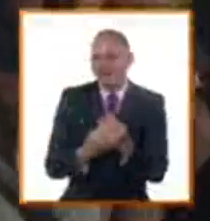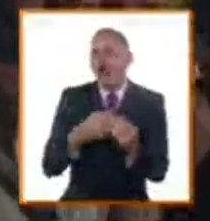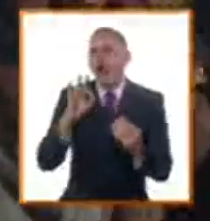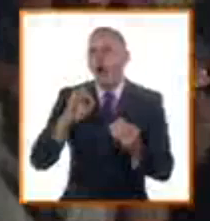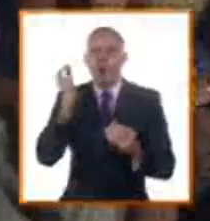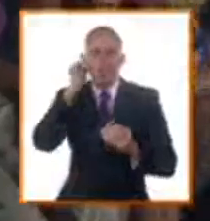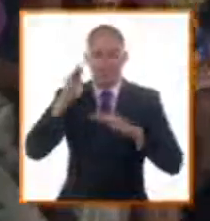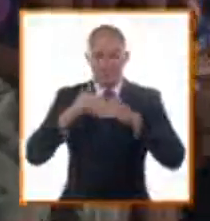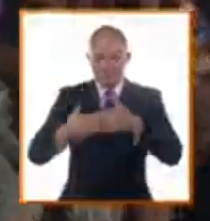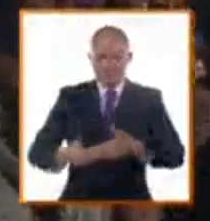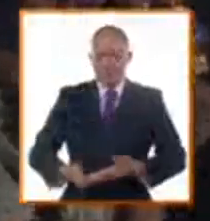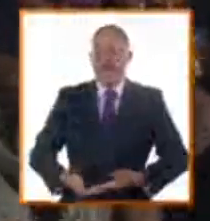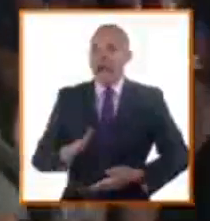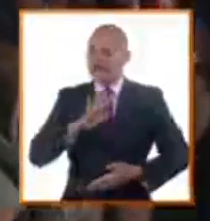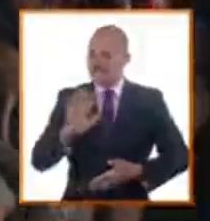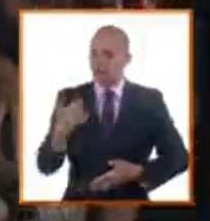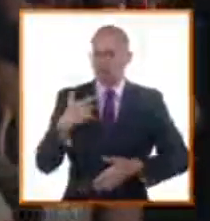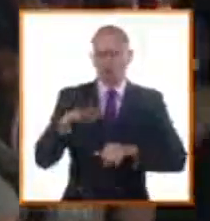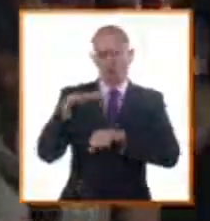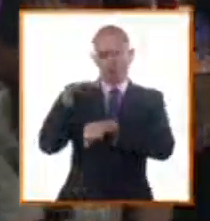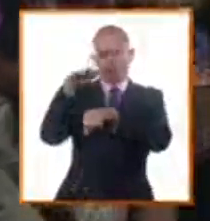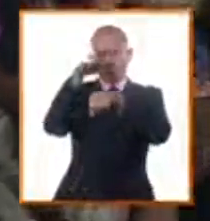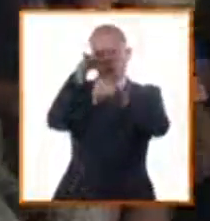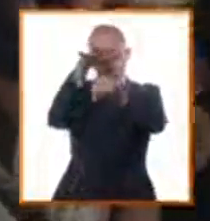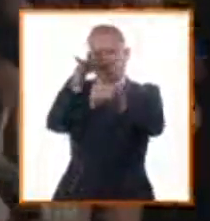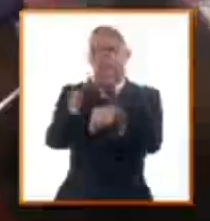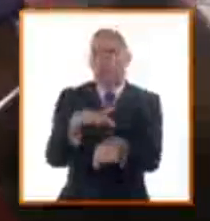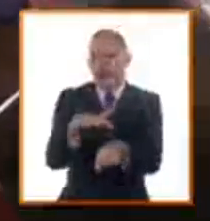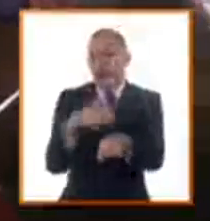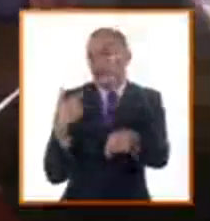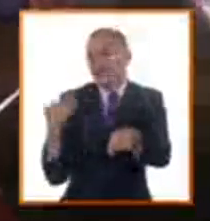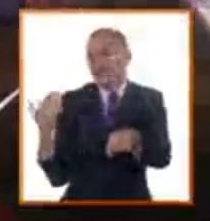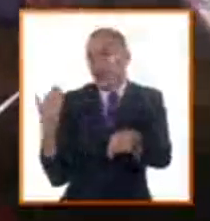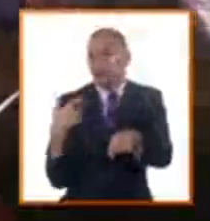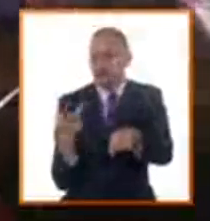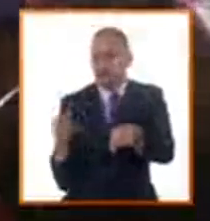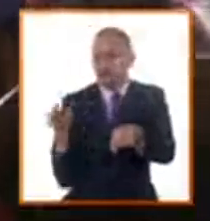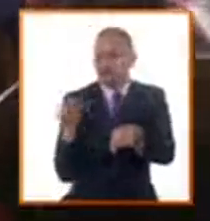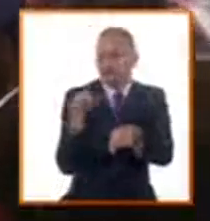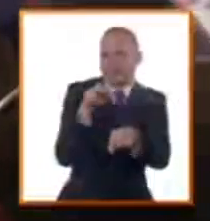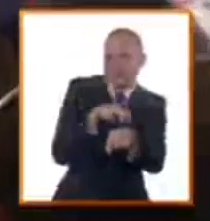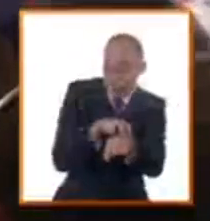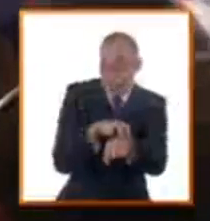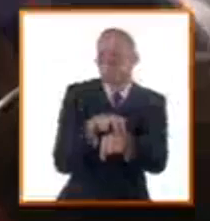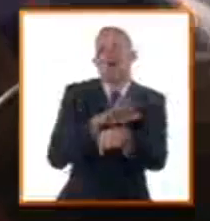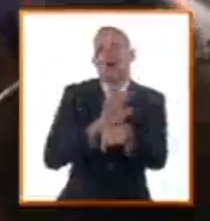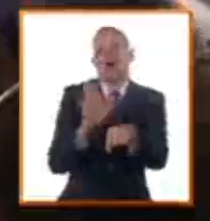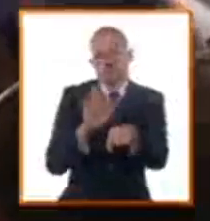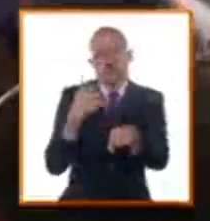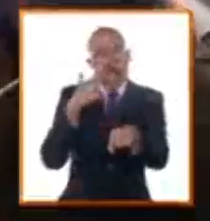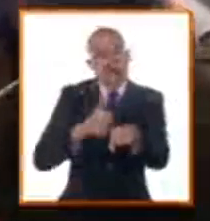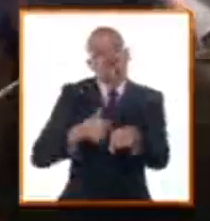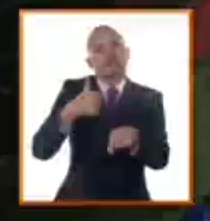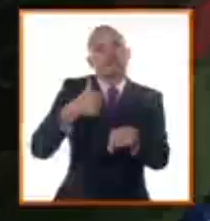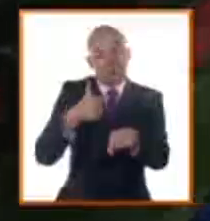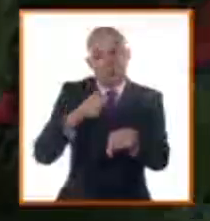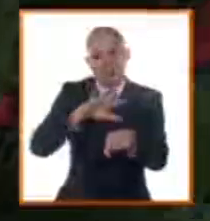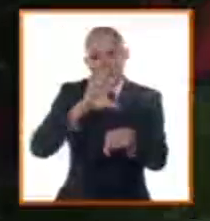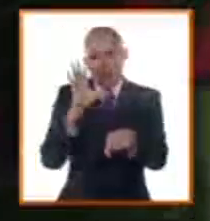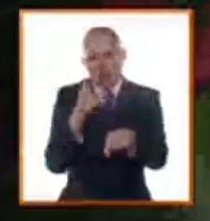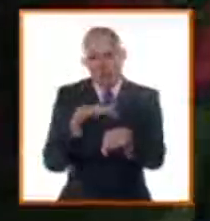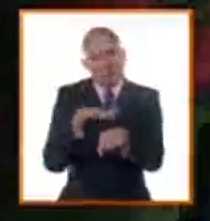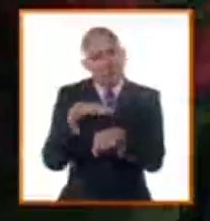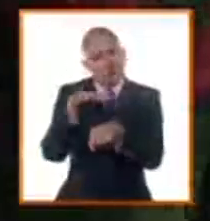fueron rescatadas por esta tripulación de la Fuerza Aérea Revolucionaria perteneciente al centro oriente del país. La